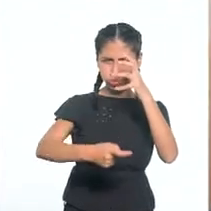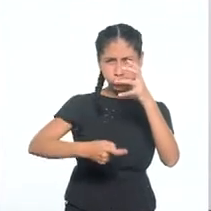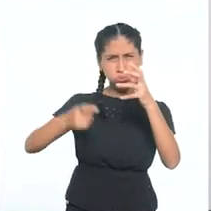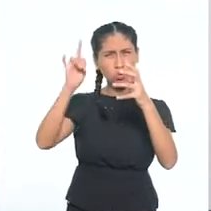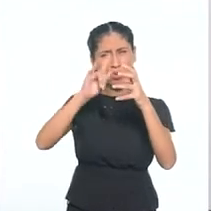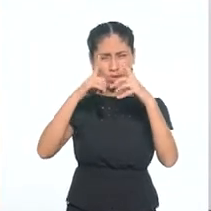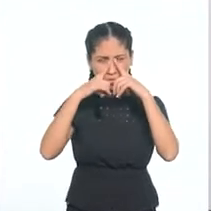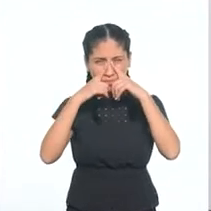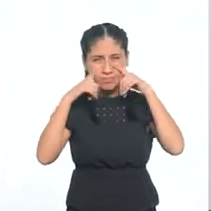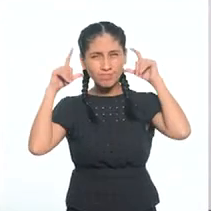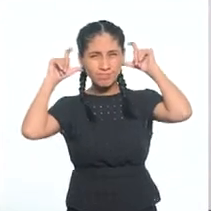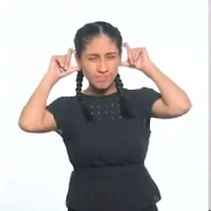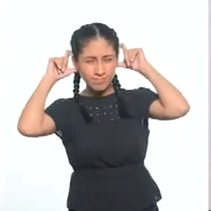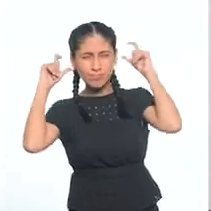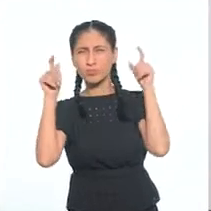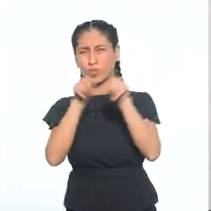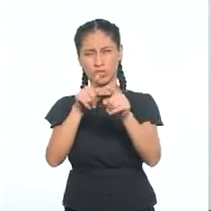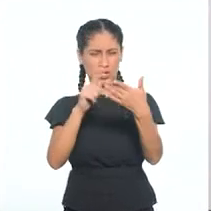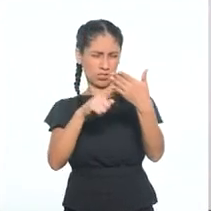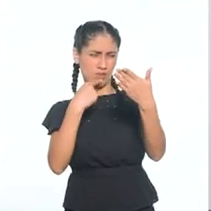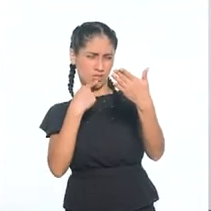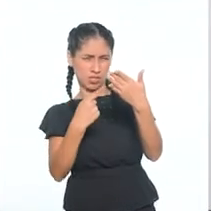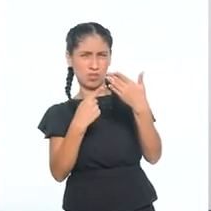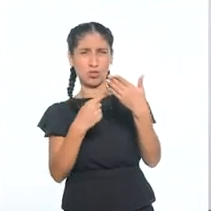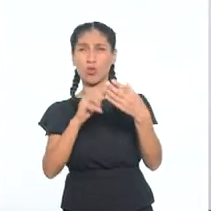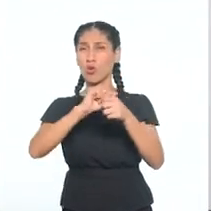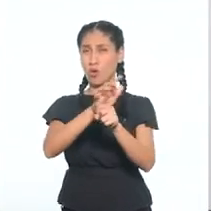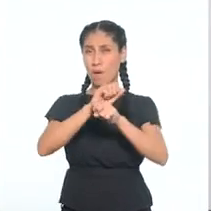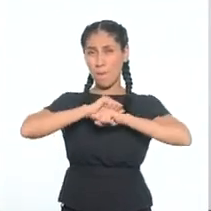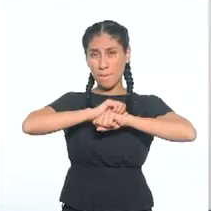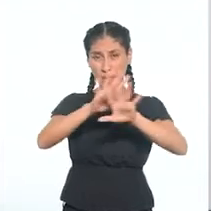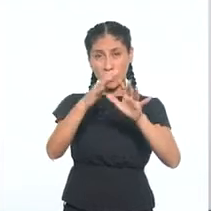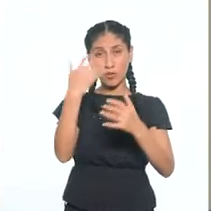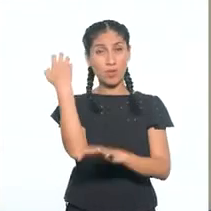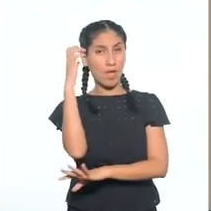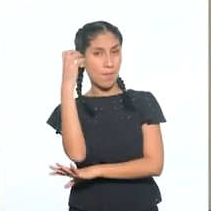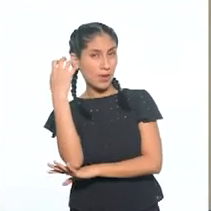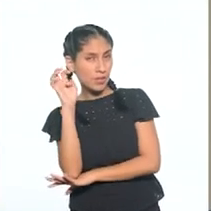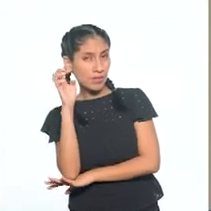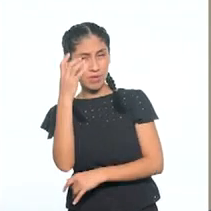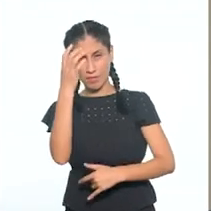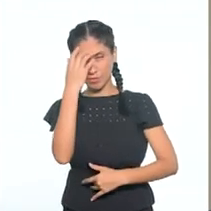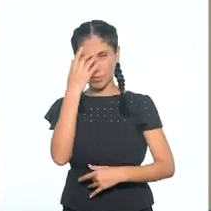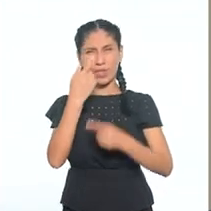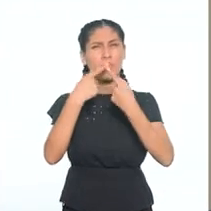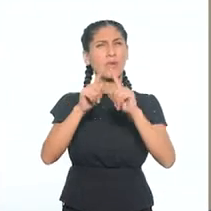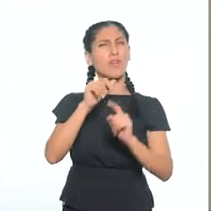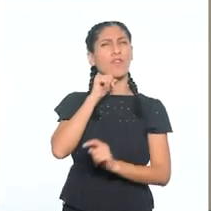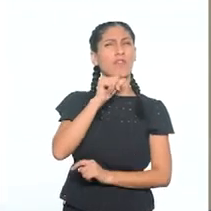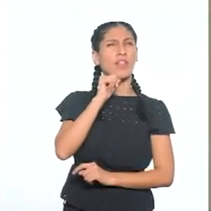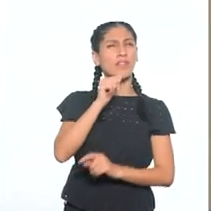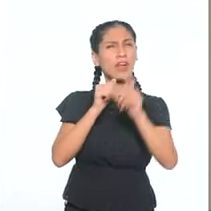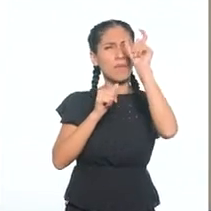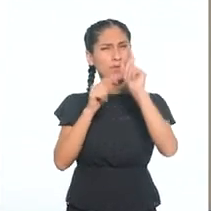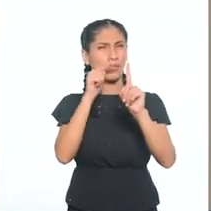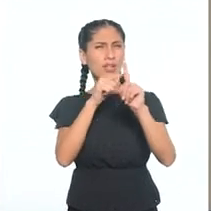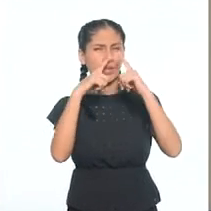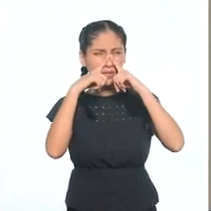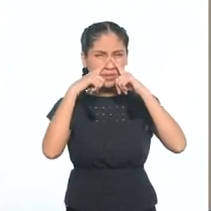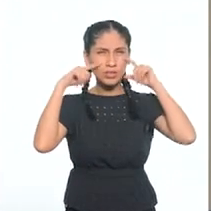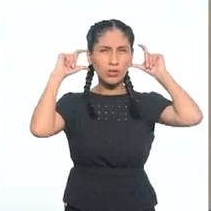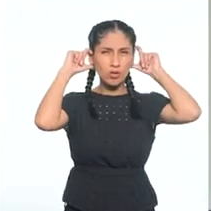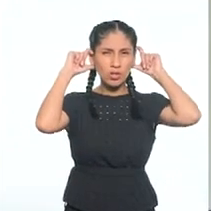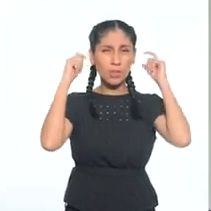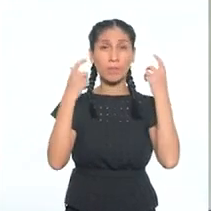nos habla de virus de emergencia sanitaria de enfermedad pero estoy afectando la persona que se coloca la